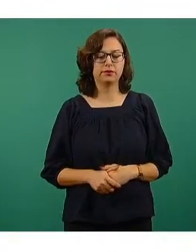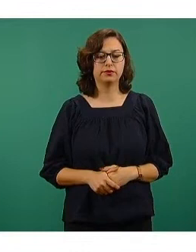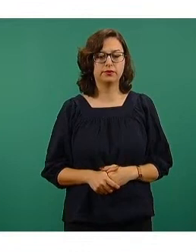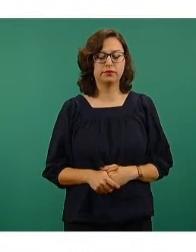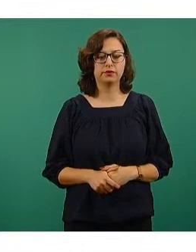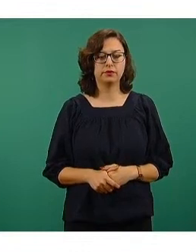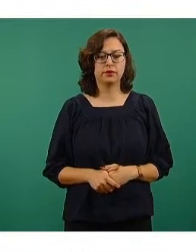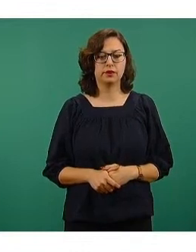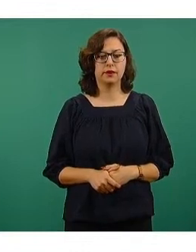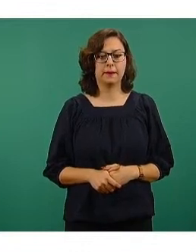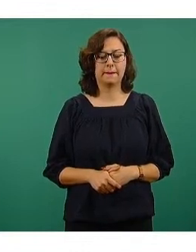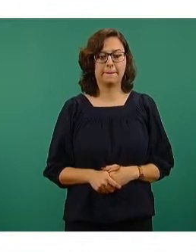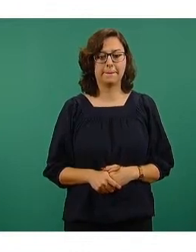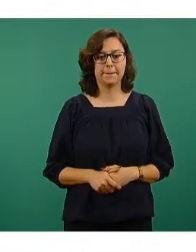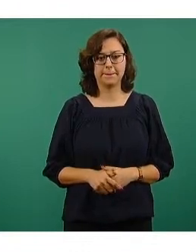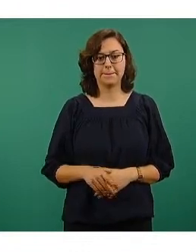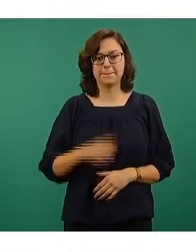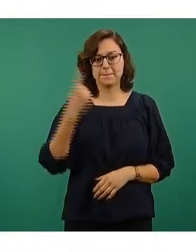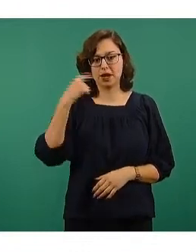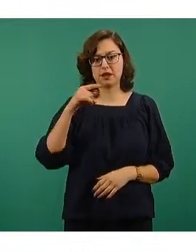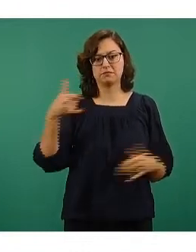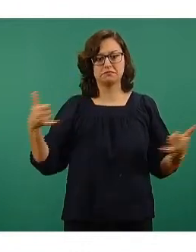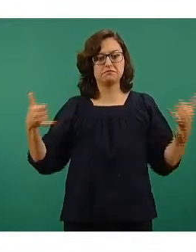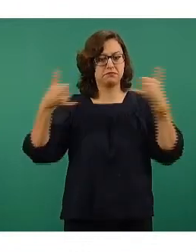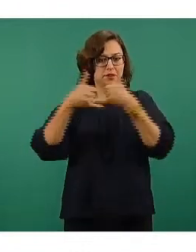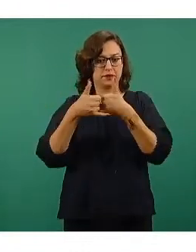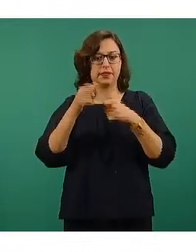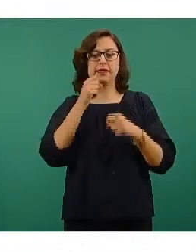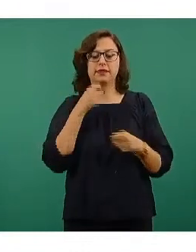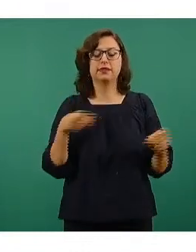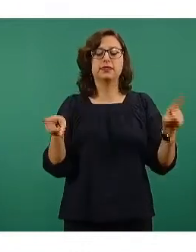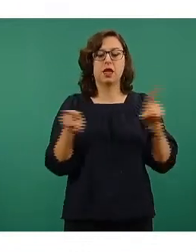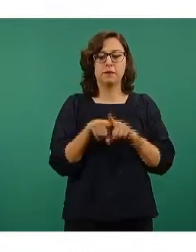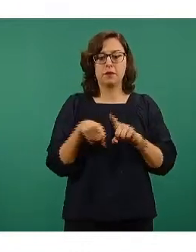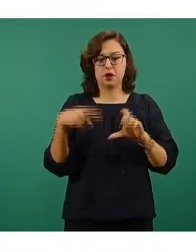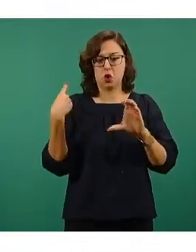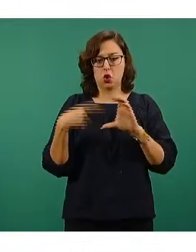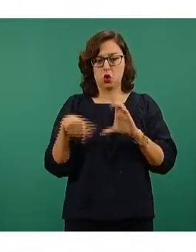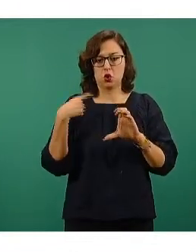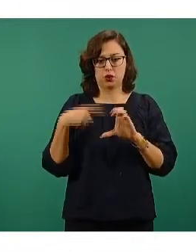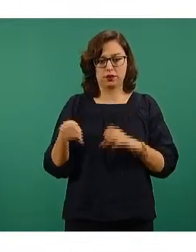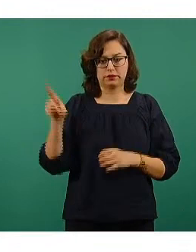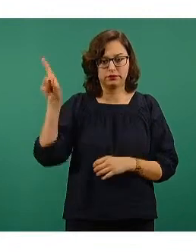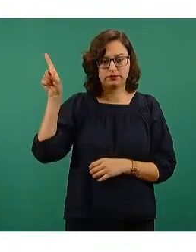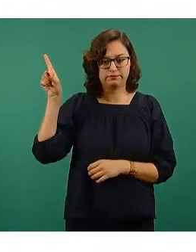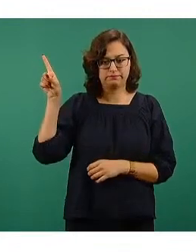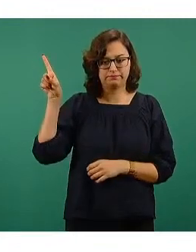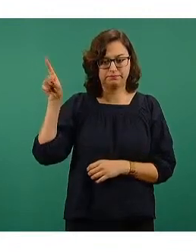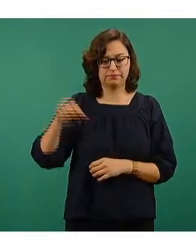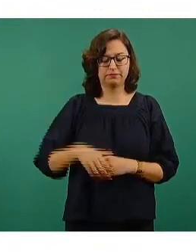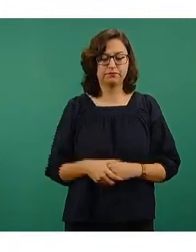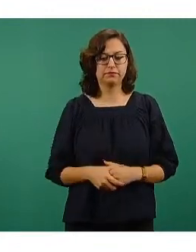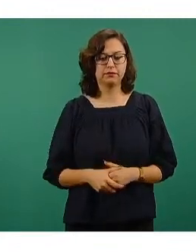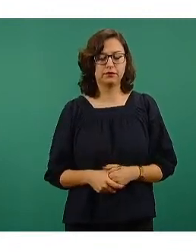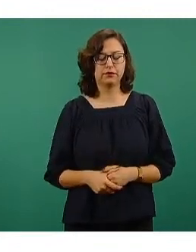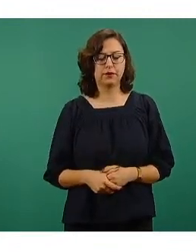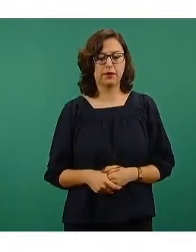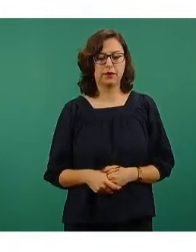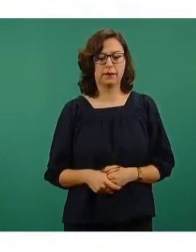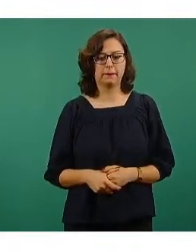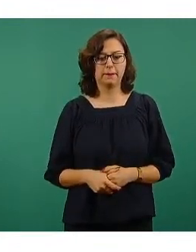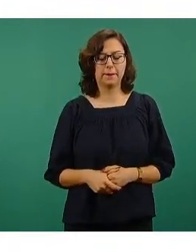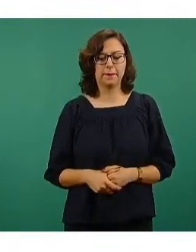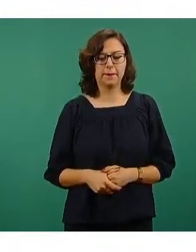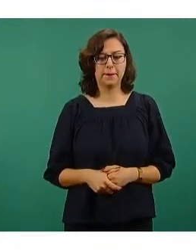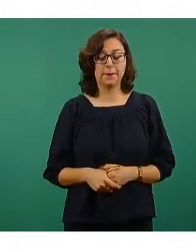55-303-2200 en las extensiones que están ahí en la pantalla, el correo electrónico de apoyo deudos COVID @dif.gov.mx, y